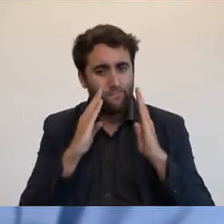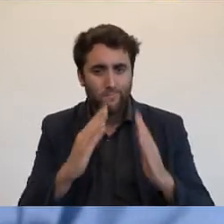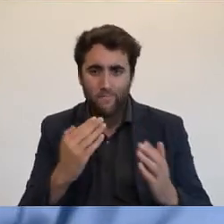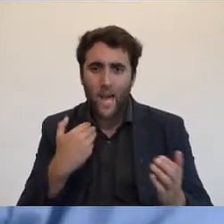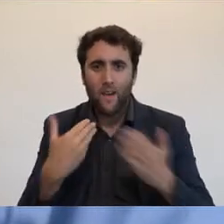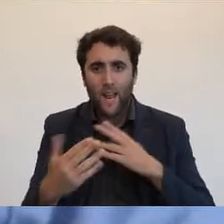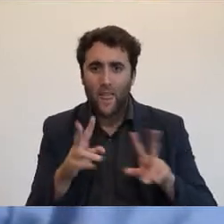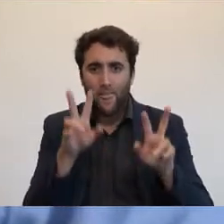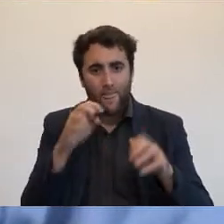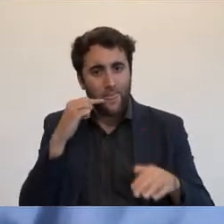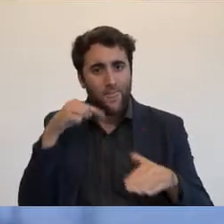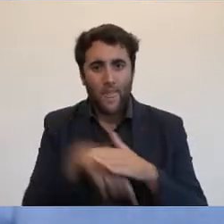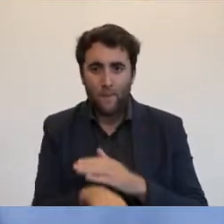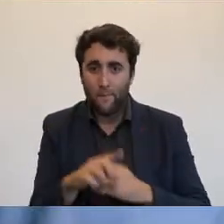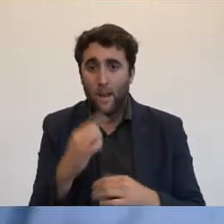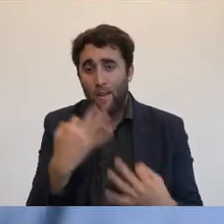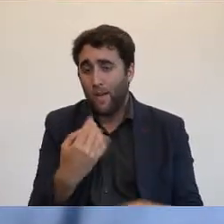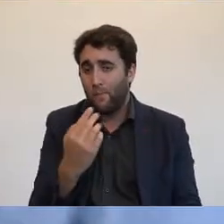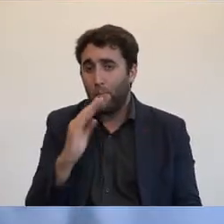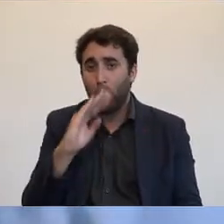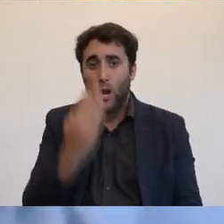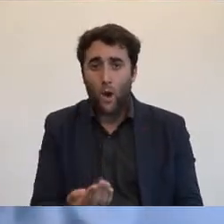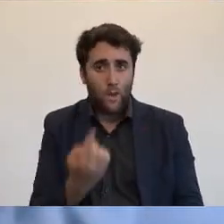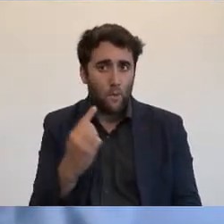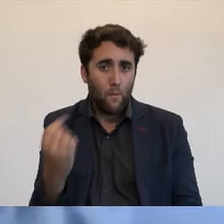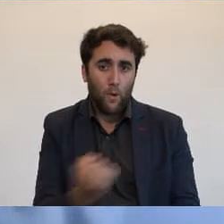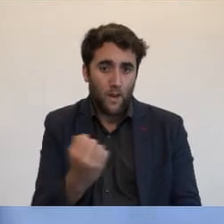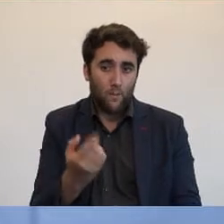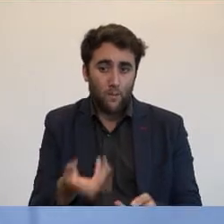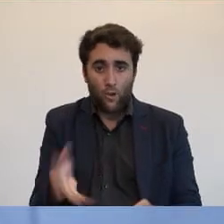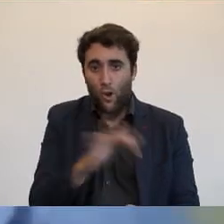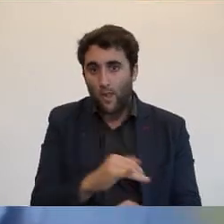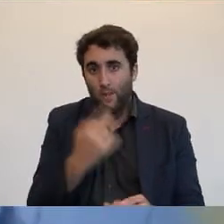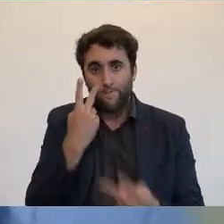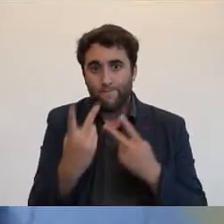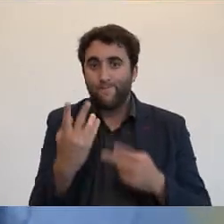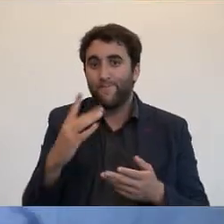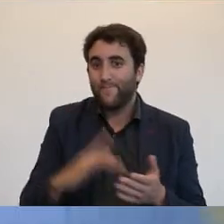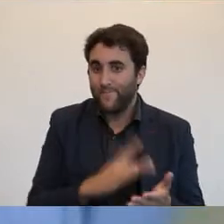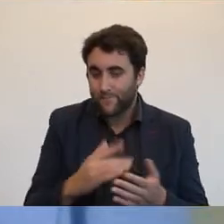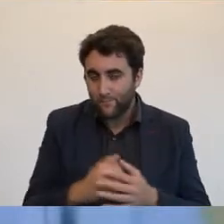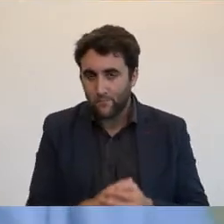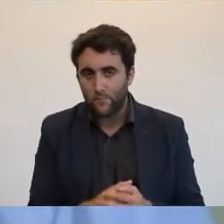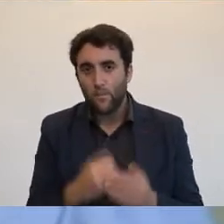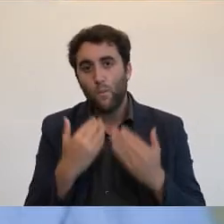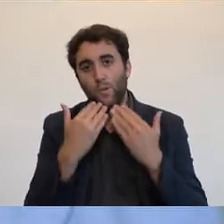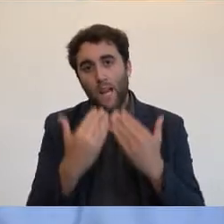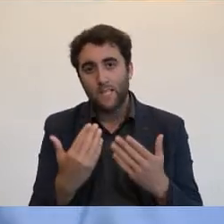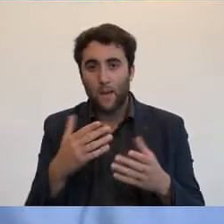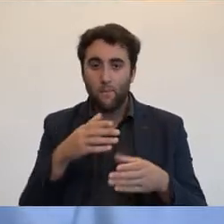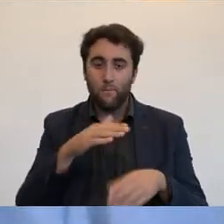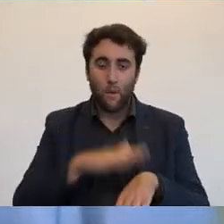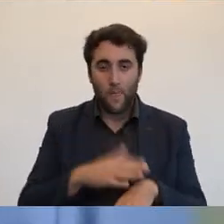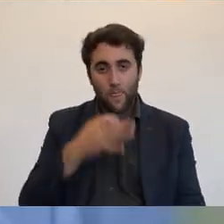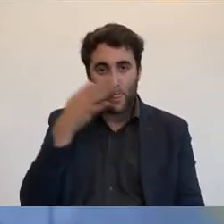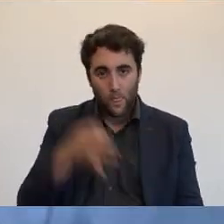tanto de un protagonismo decisivo en nuestro día a día. Muchas gracias por este espacio, muchas gracias también